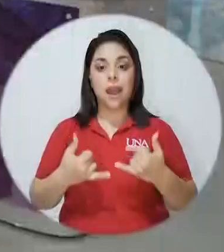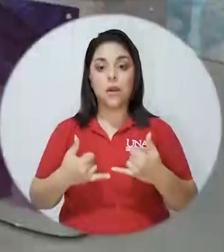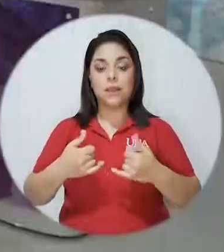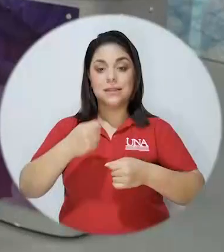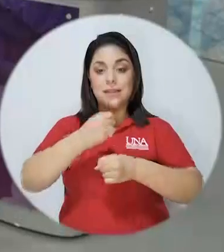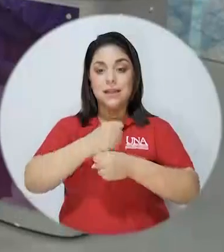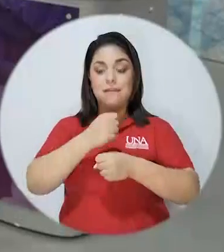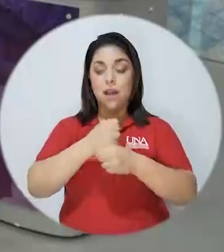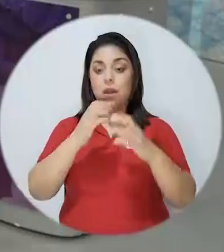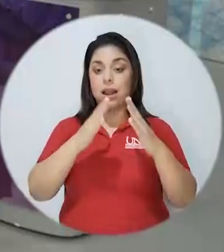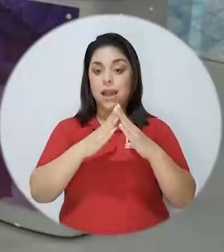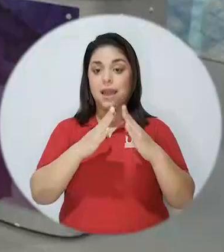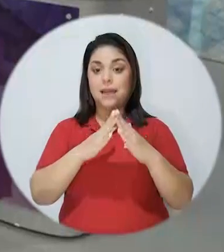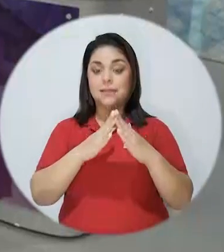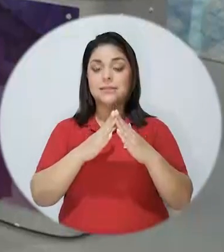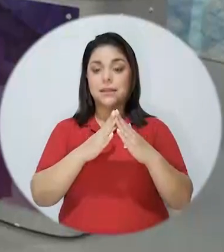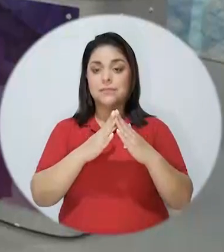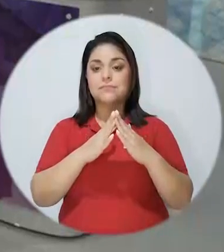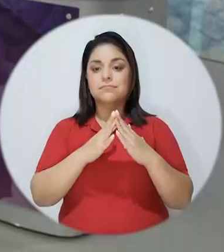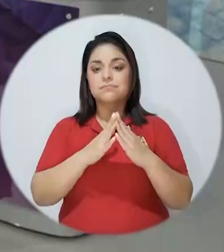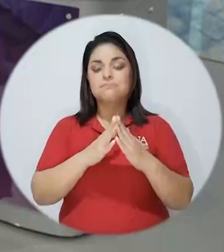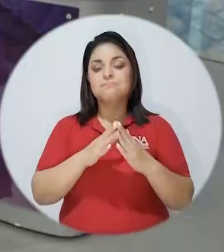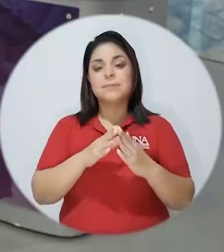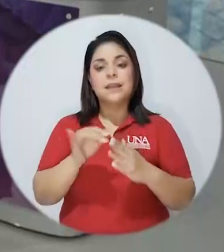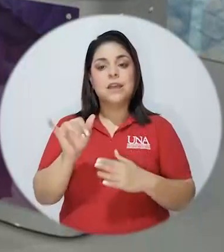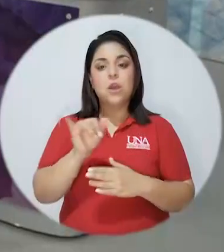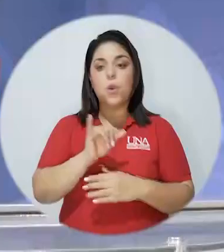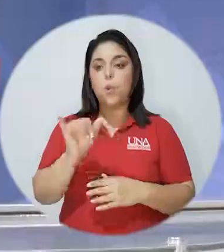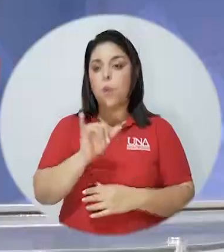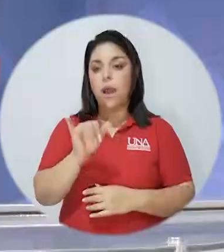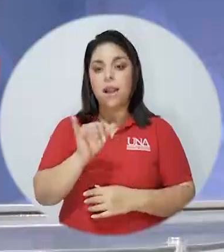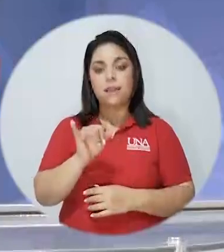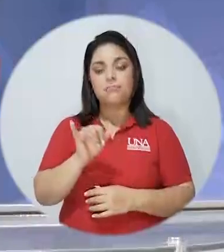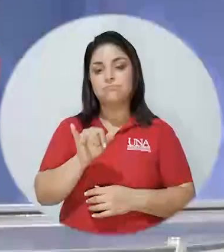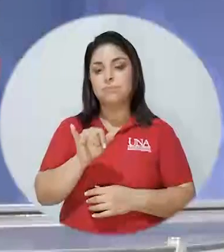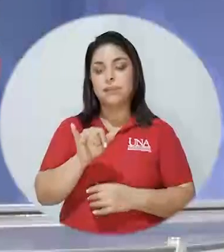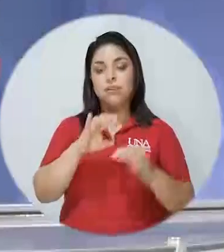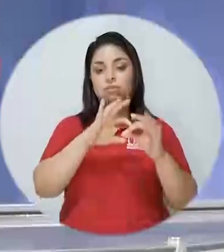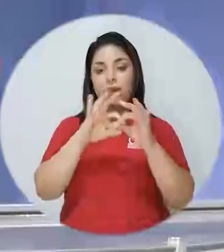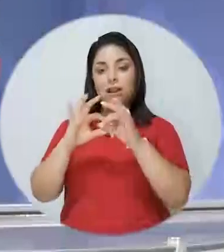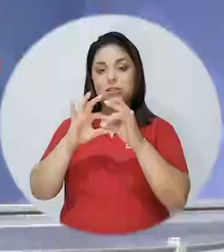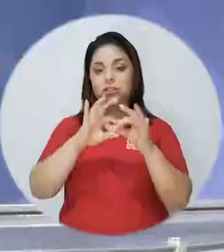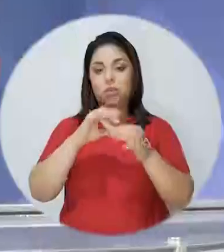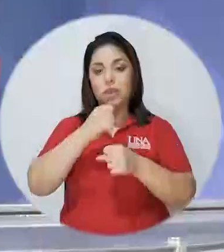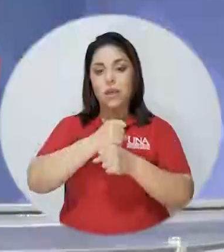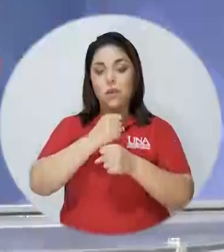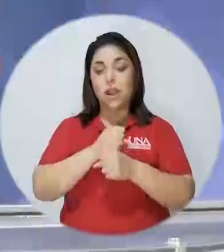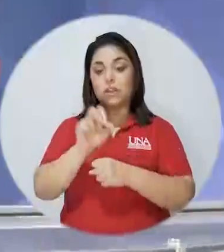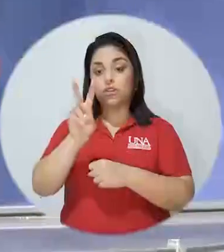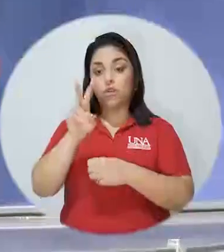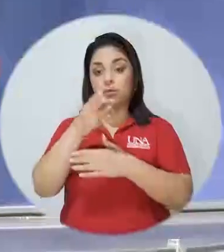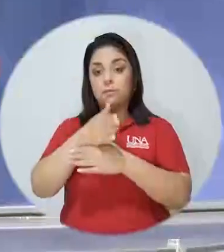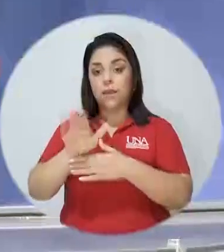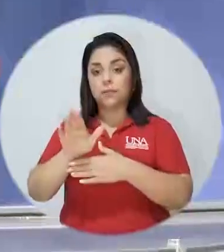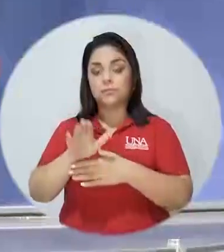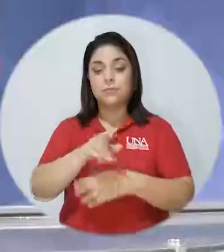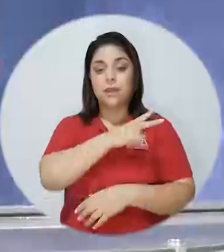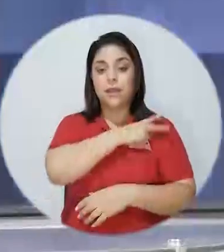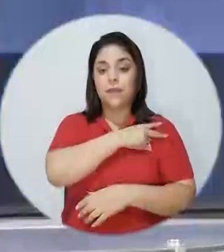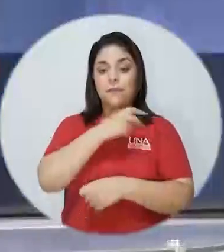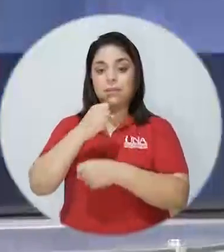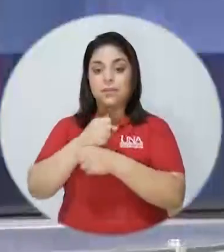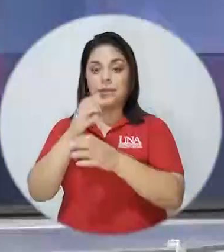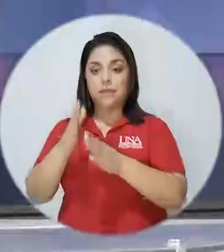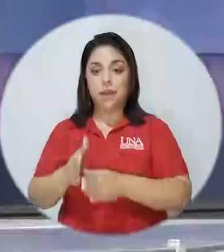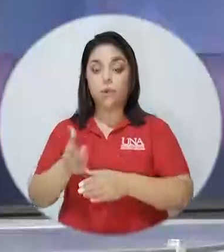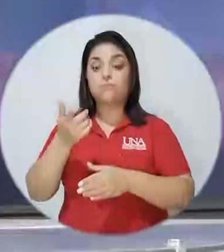Ahora, el teletrabajo, como usted dice, es una, ¿verdad? Como toda relación laboral, es de dos partes y conlleva acuerdos, pero también tiene